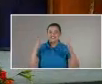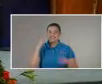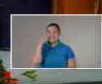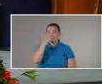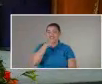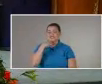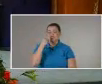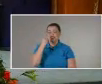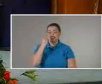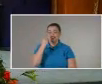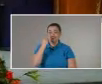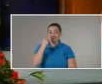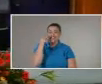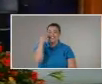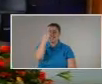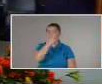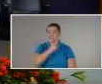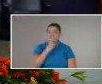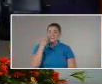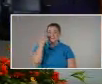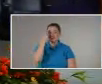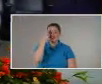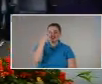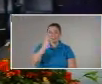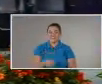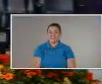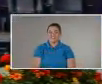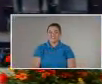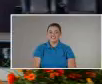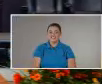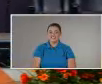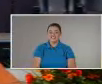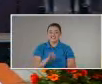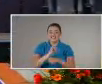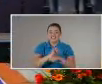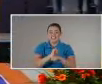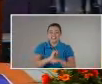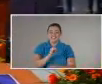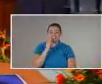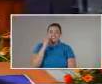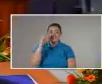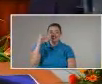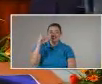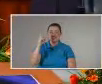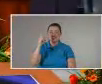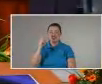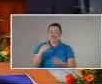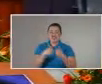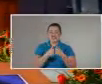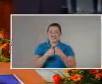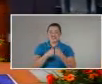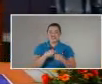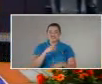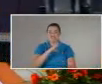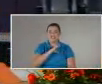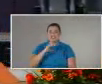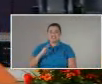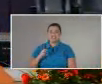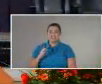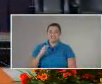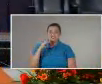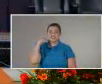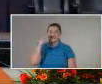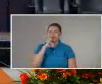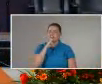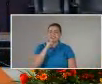hermosea el rostro, hermano, por el amor de Dios. La iglesia del Señor, la novia de Cristo, es una novia hermosa en su